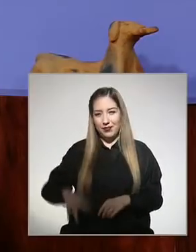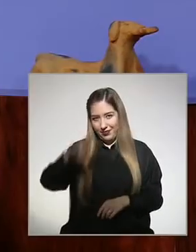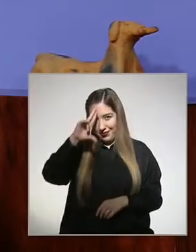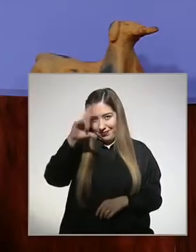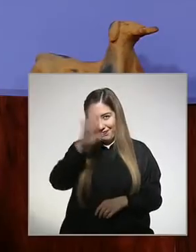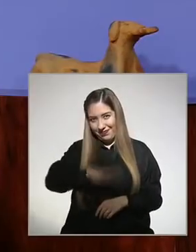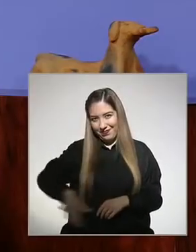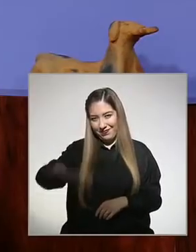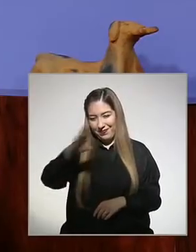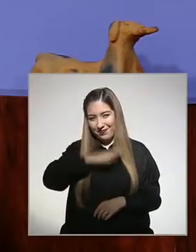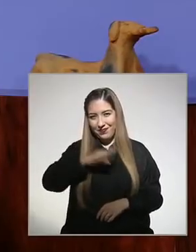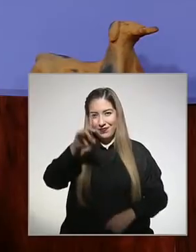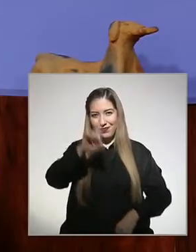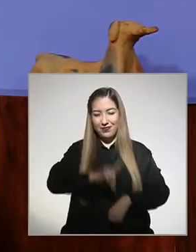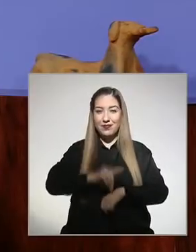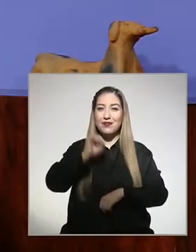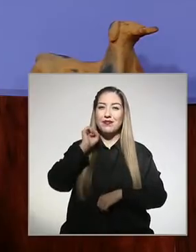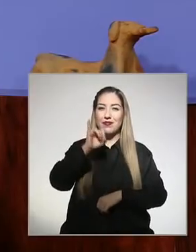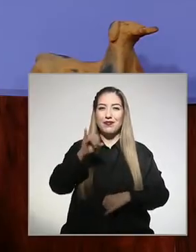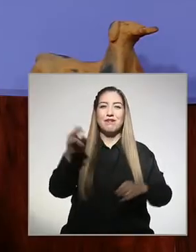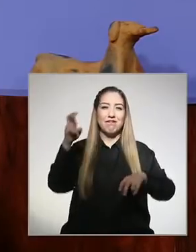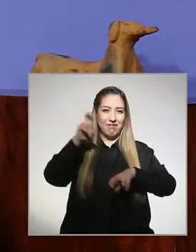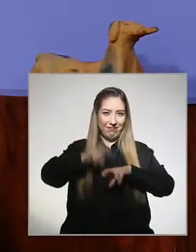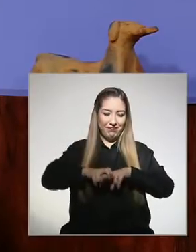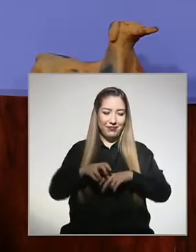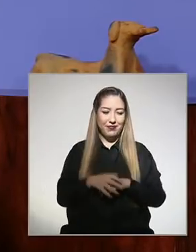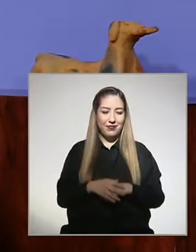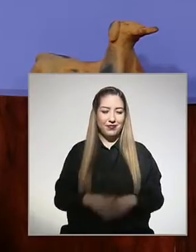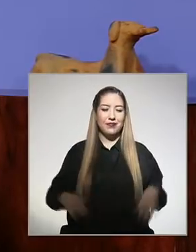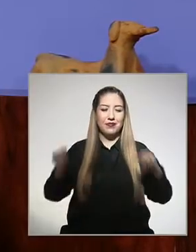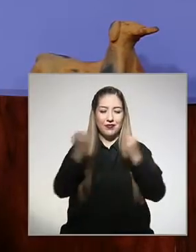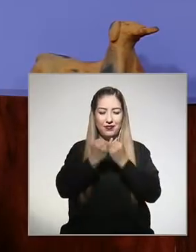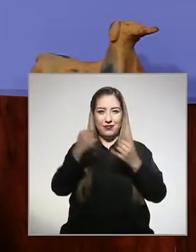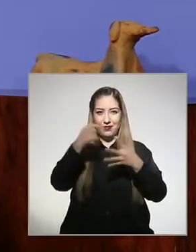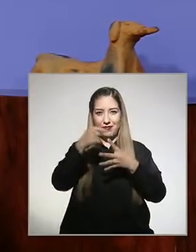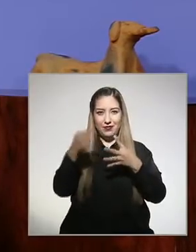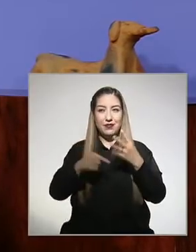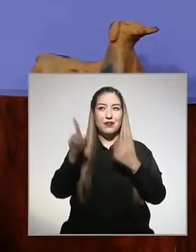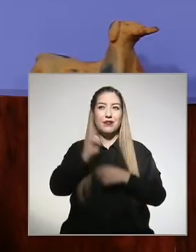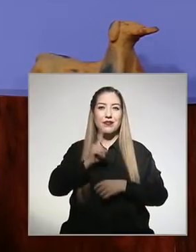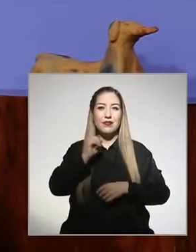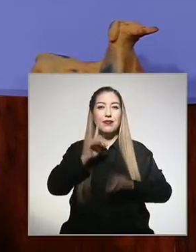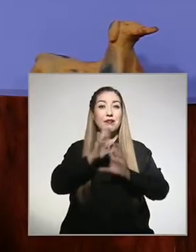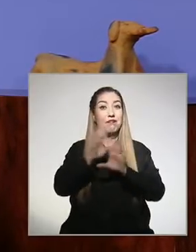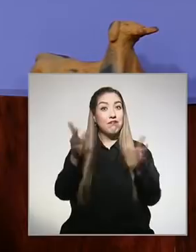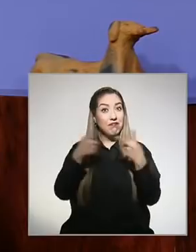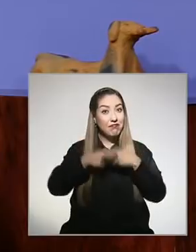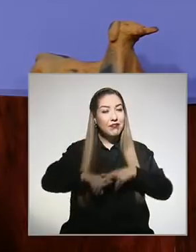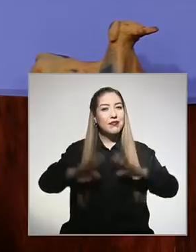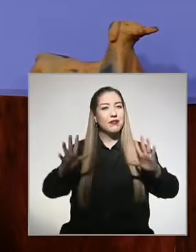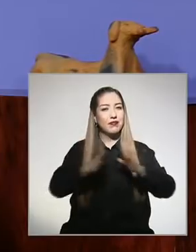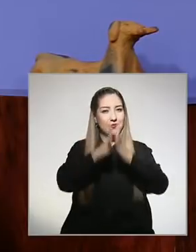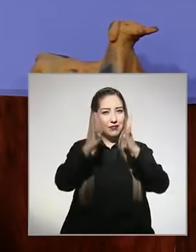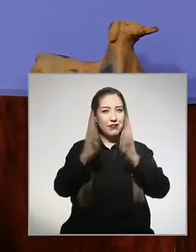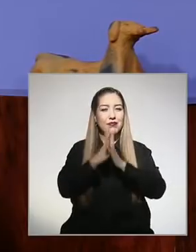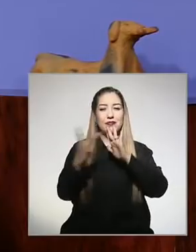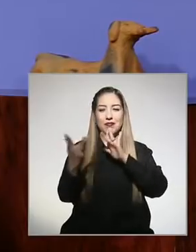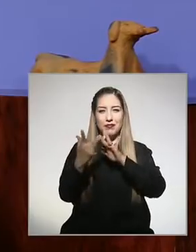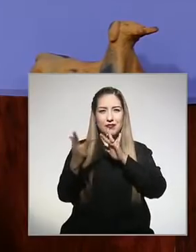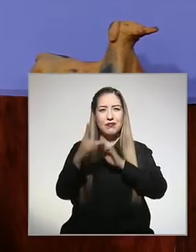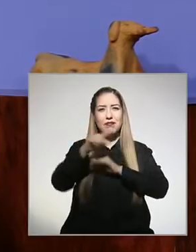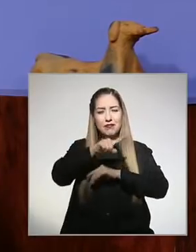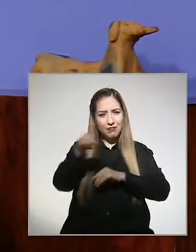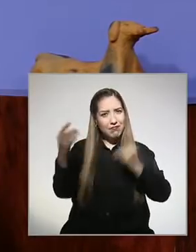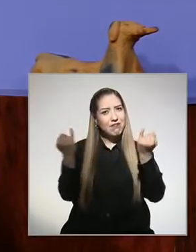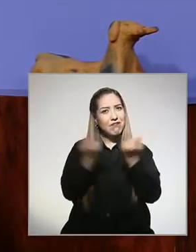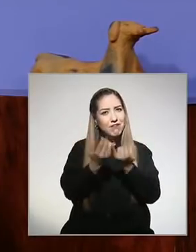Nat, aquí estoy. Y así como Gabriela González, Araceli Verona y Elena Carrera ya están participando en redes, ustedes no se queden atrás y